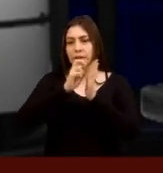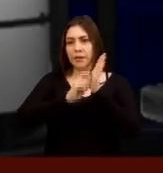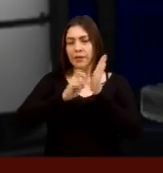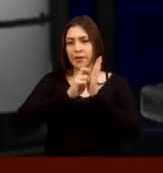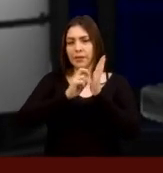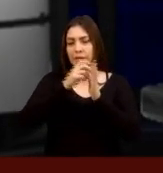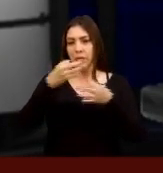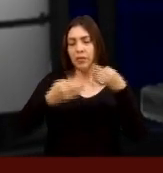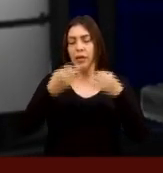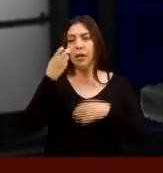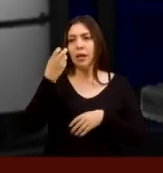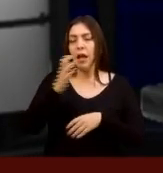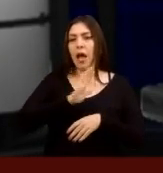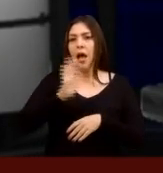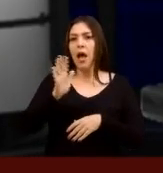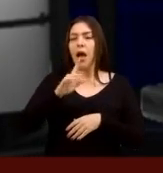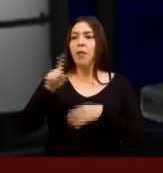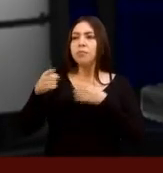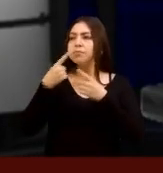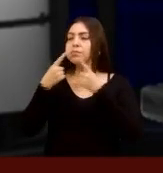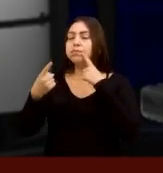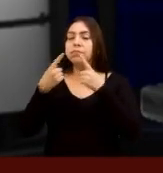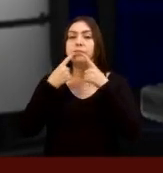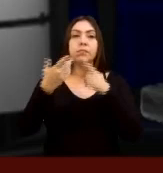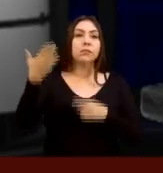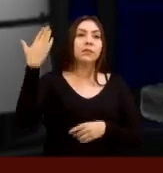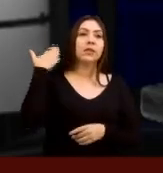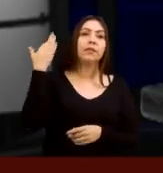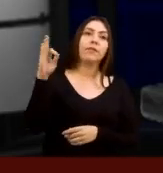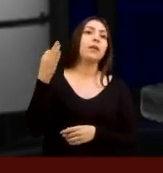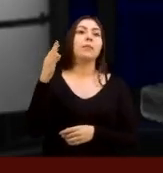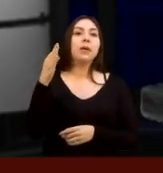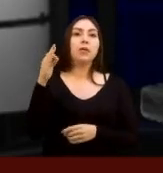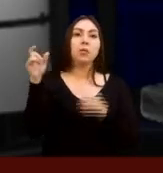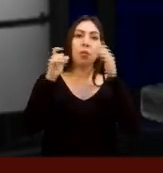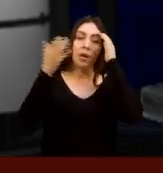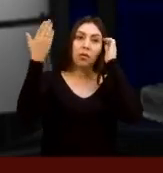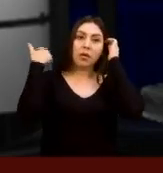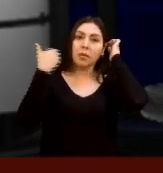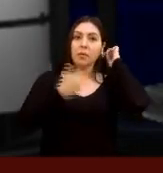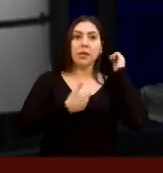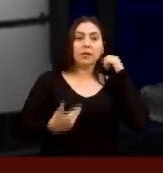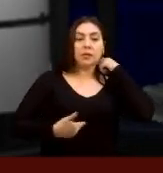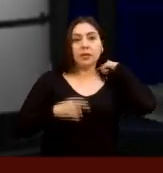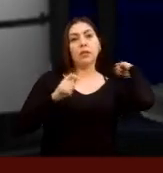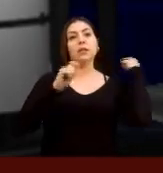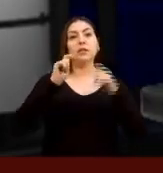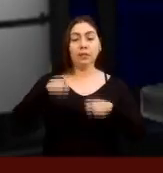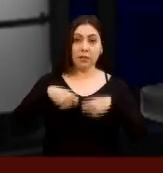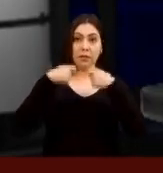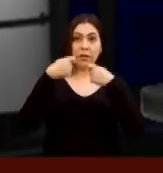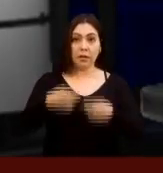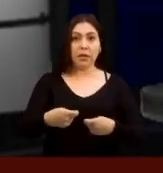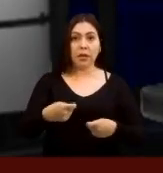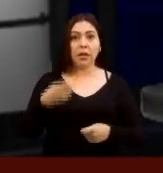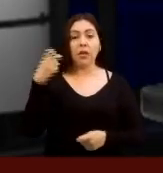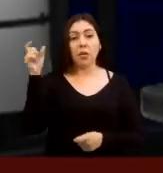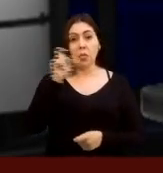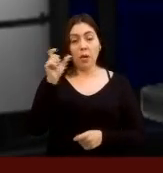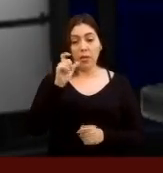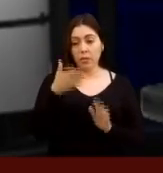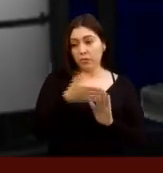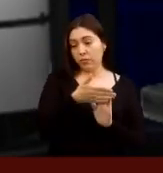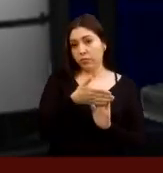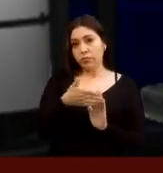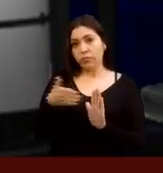amplia discusión desde el mes de febrero, fecha en que fue enviada por el Poder Ejecutivo y que al momento procesal se encuentra